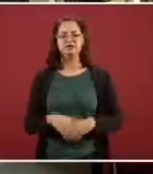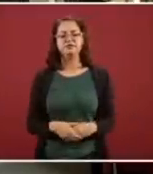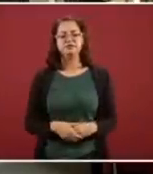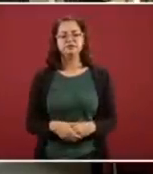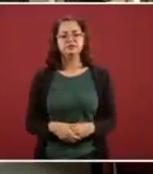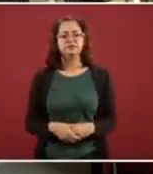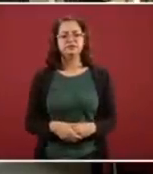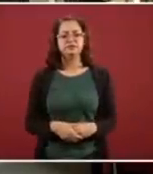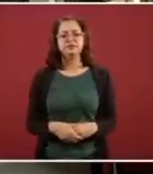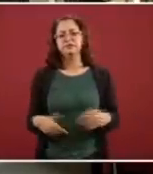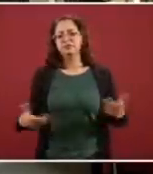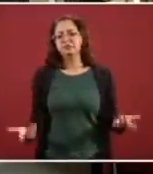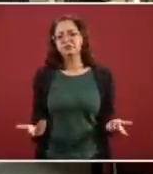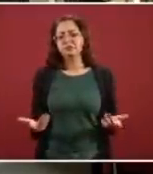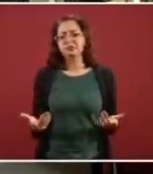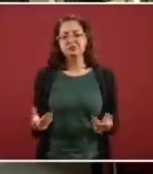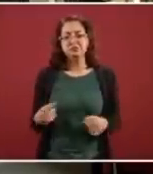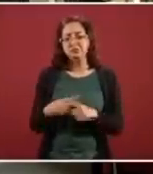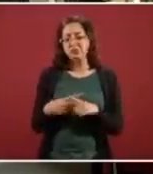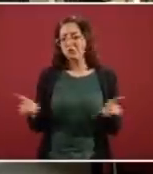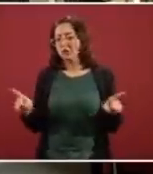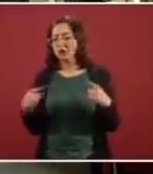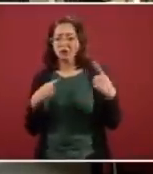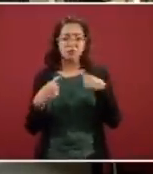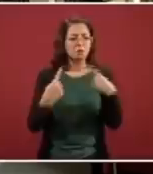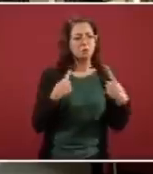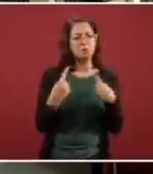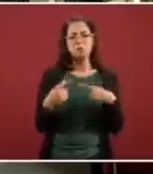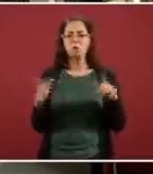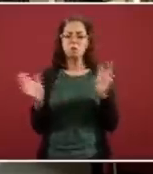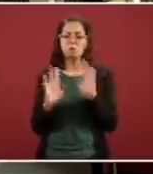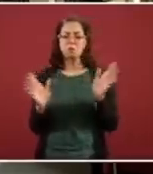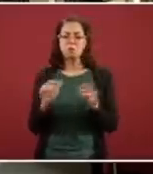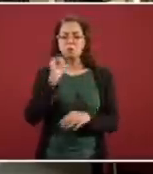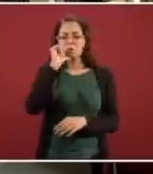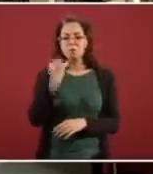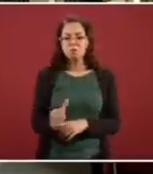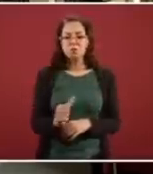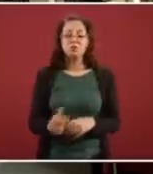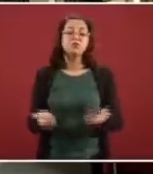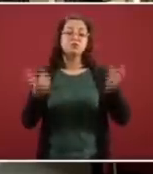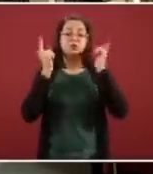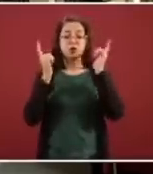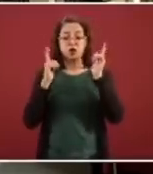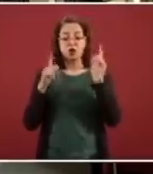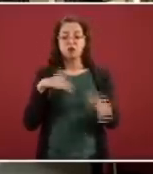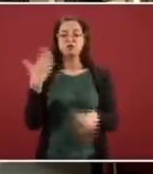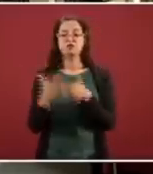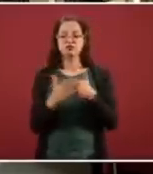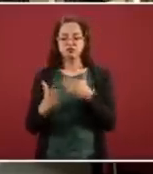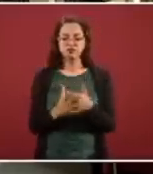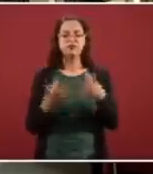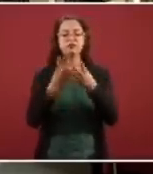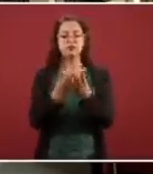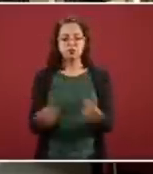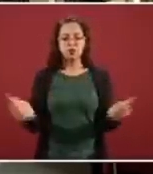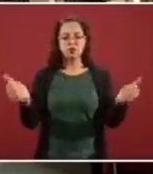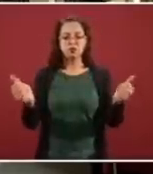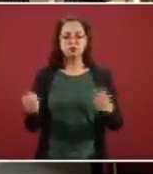no habría ninguna diferencia. Ojalá y pronto se resuelva.